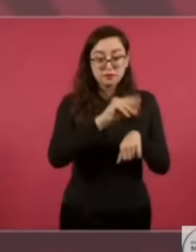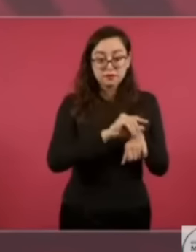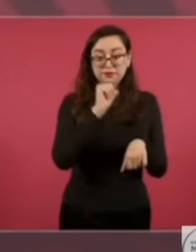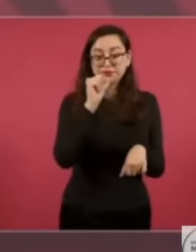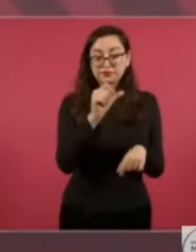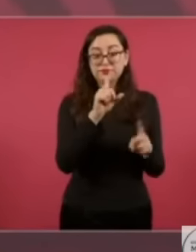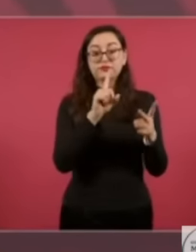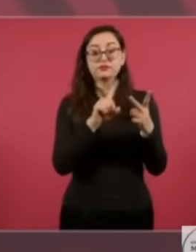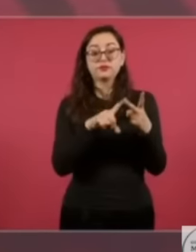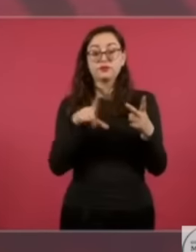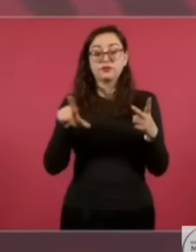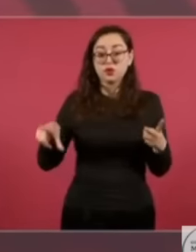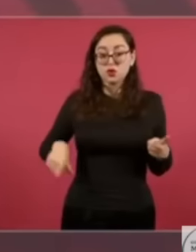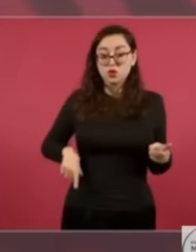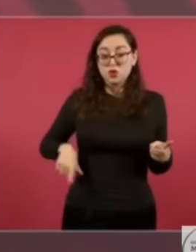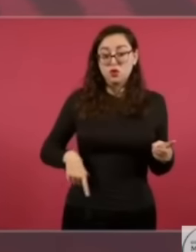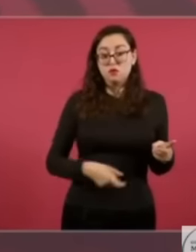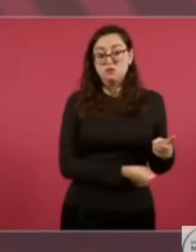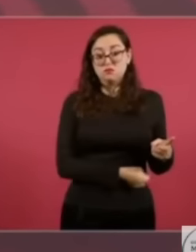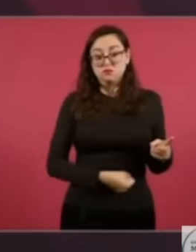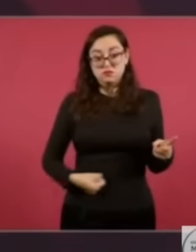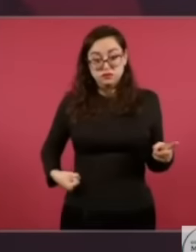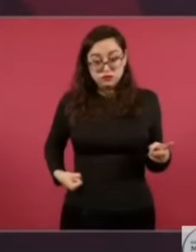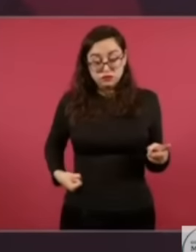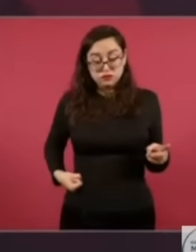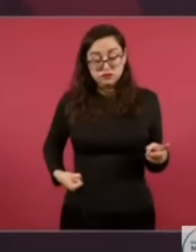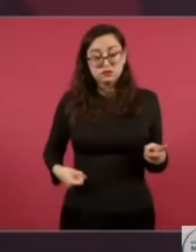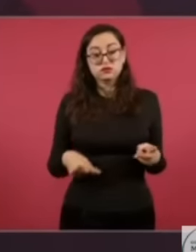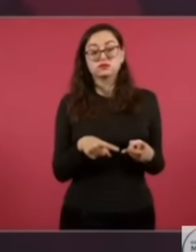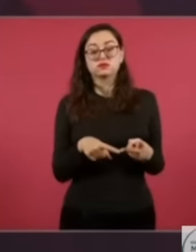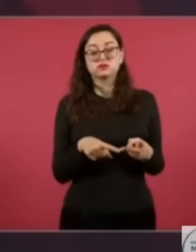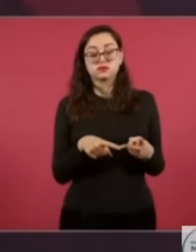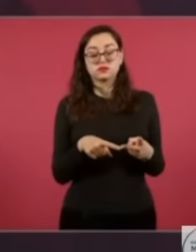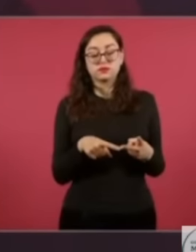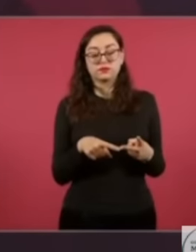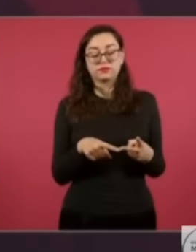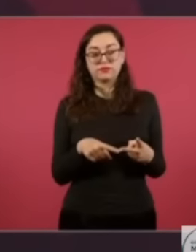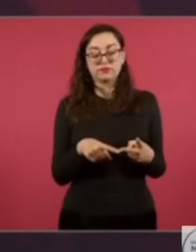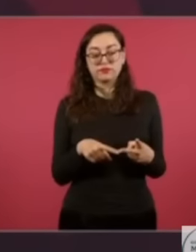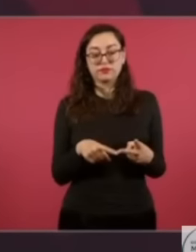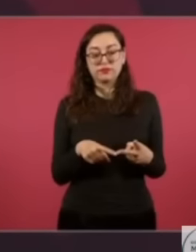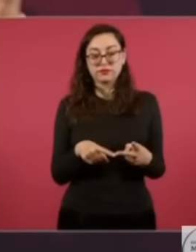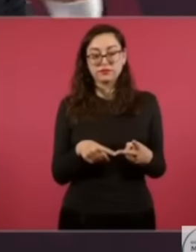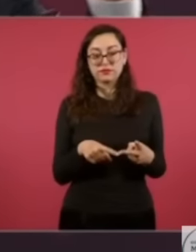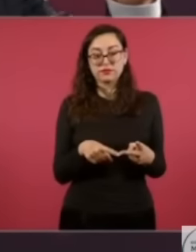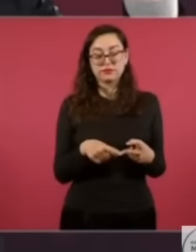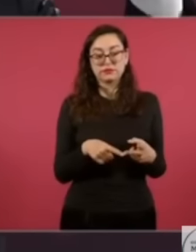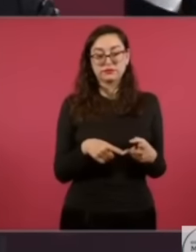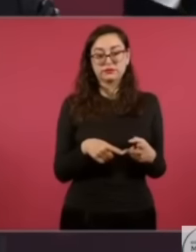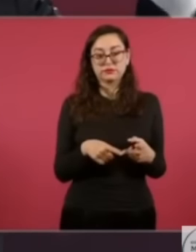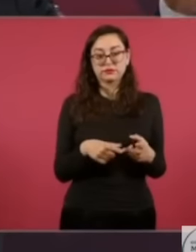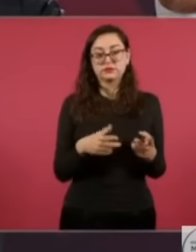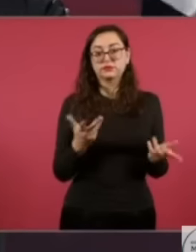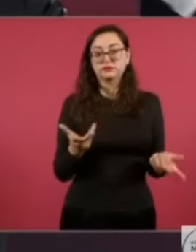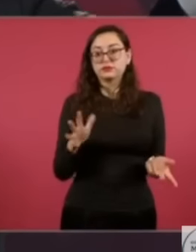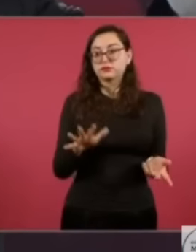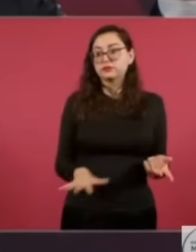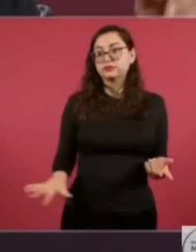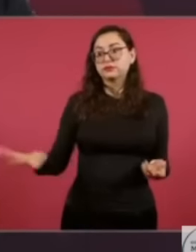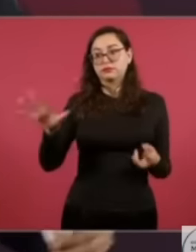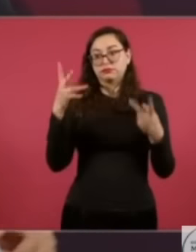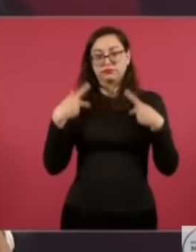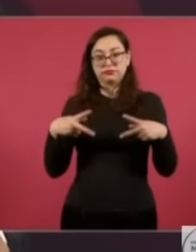mexicanos. Recordemos todo lo que ha dicho el presidente. Se han ahorrado 2 billones de pesos en México